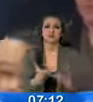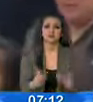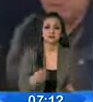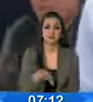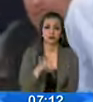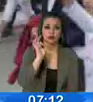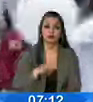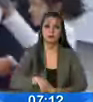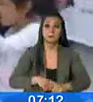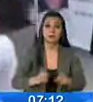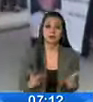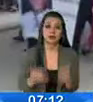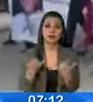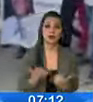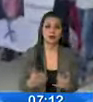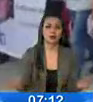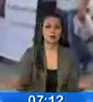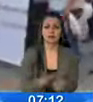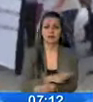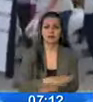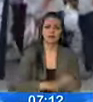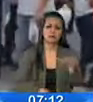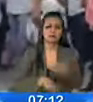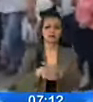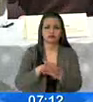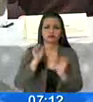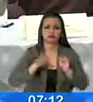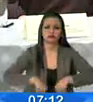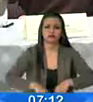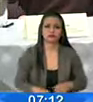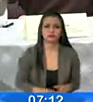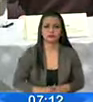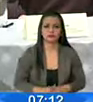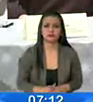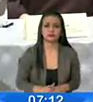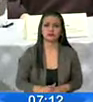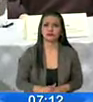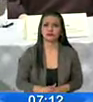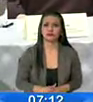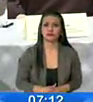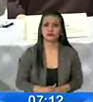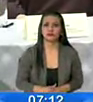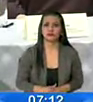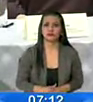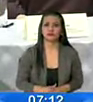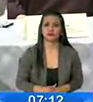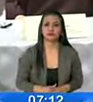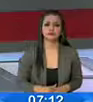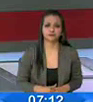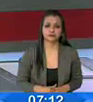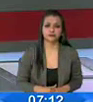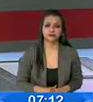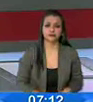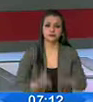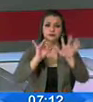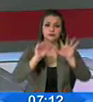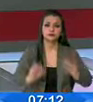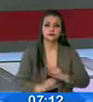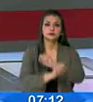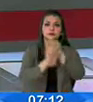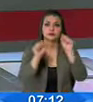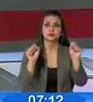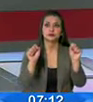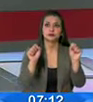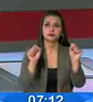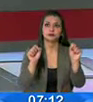obstante, se trabaja para que la cifra mejore. En Quito informó Andrea Orbe. Son las 7 de la mañana, son las